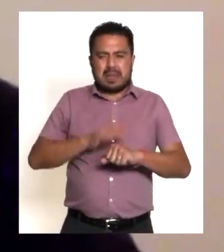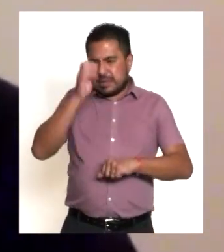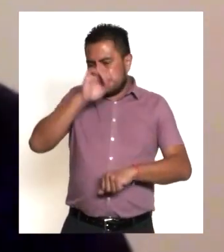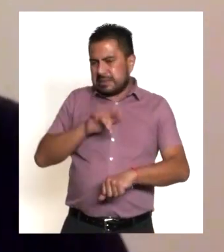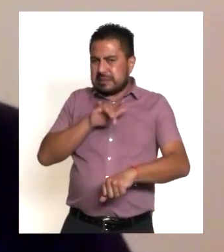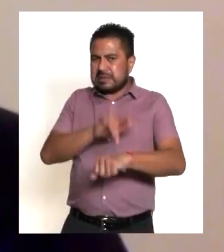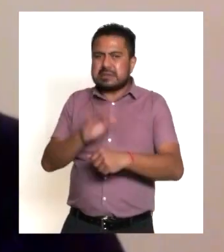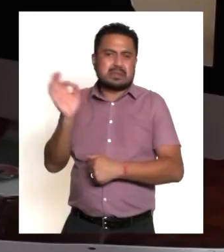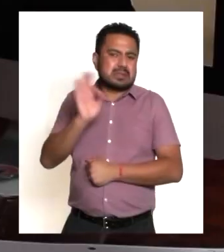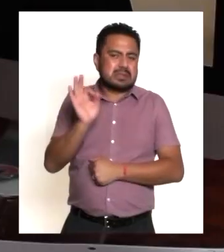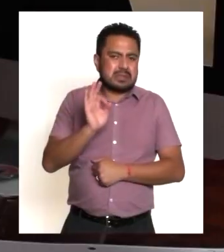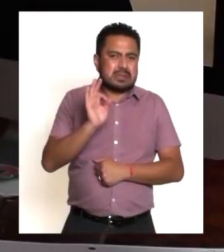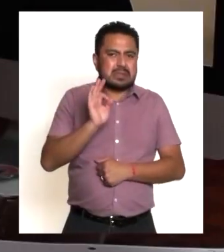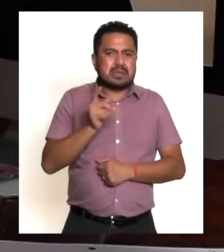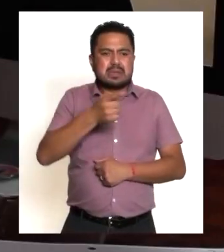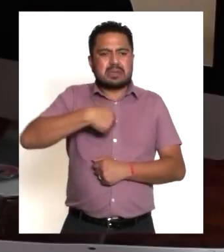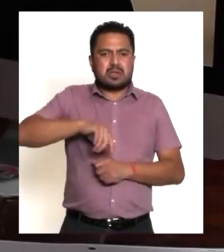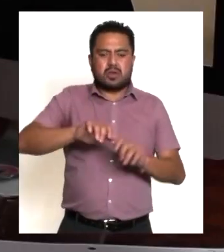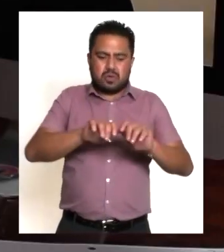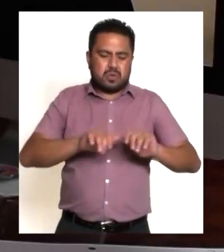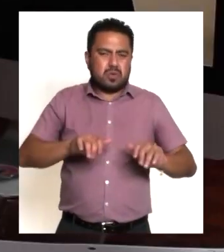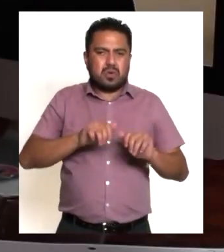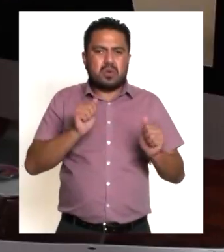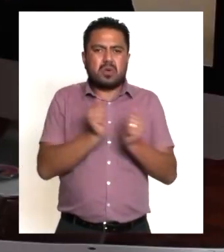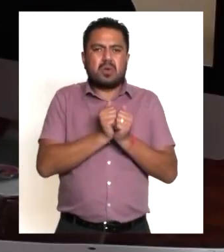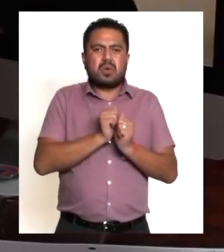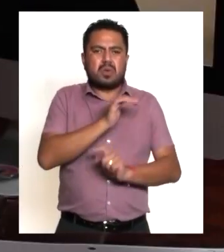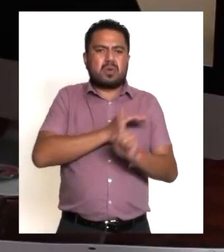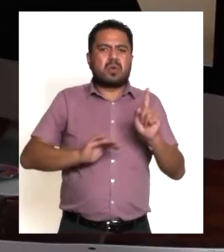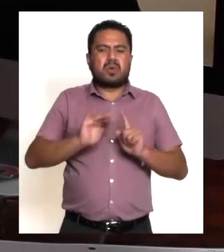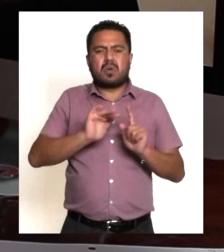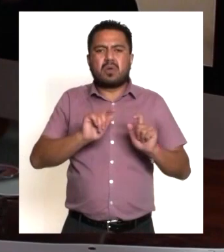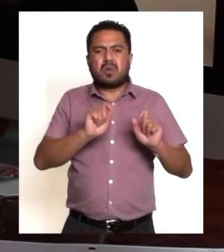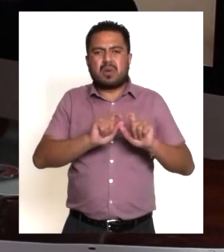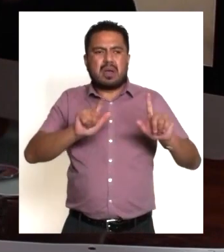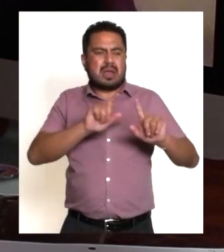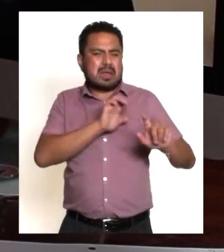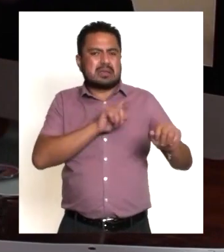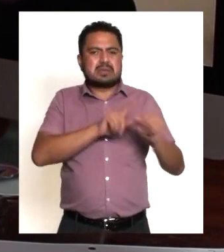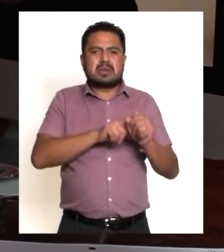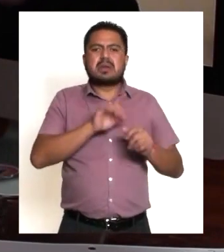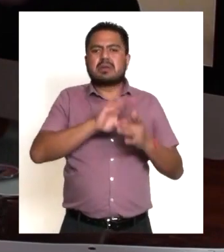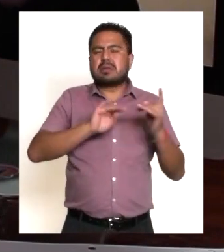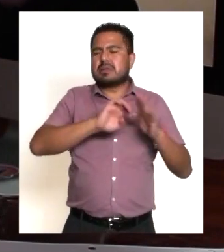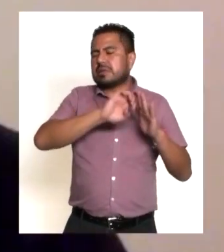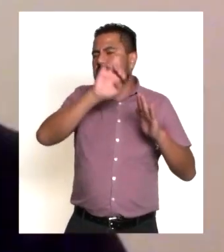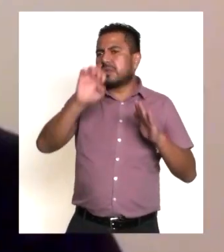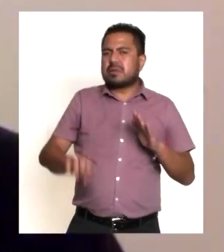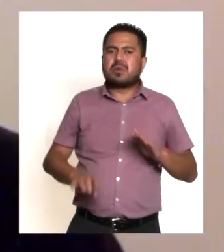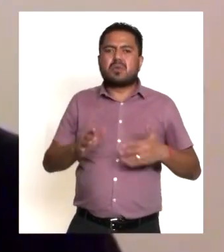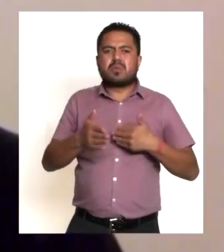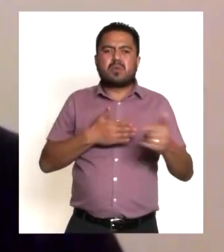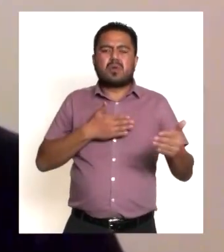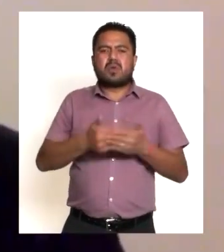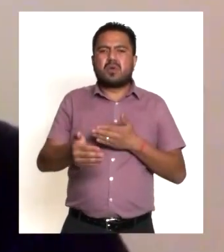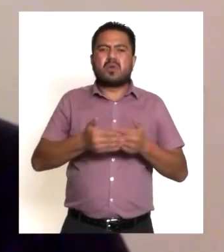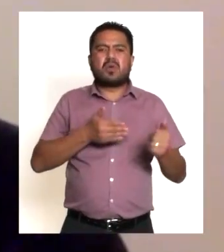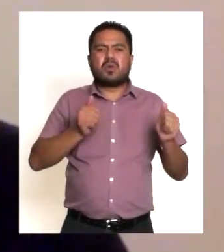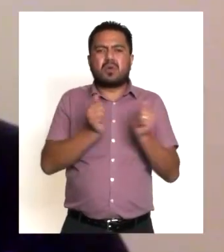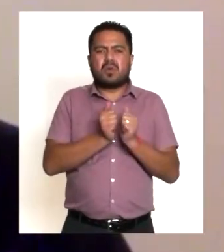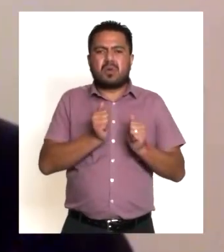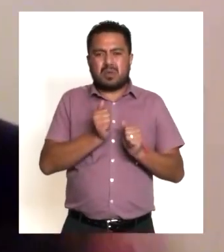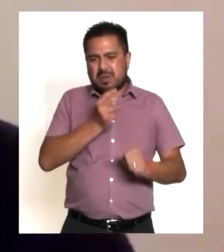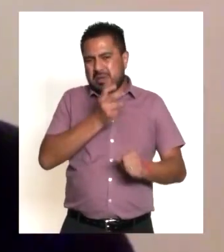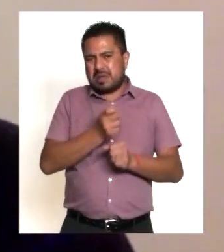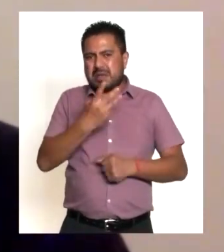unas 20 si acaso. Armas la computadora alrededor de un problema específico. Voy a poner un ejemplo, un modelo